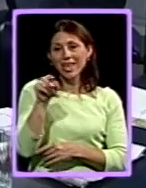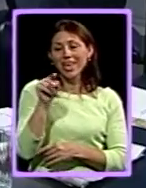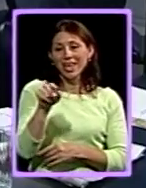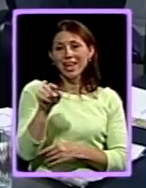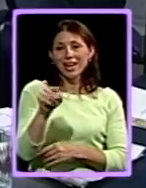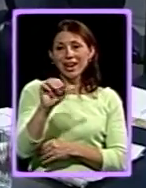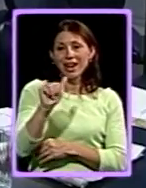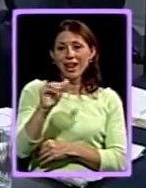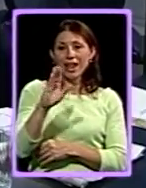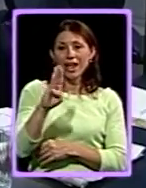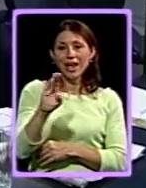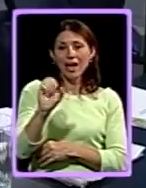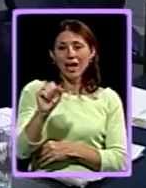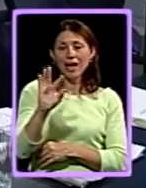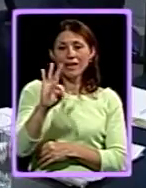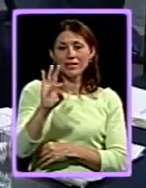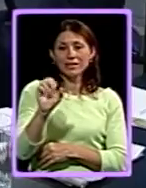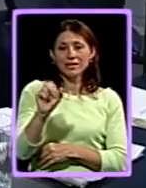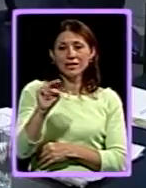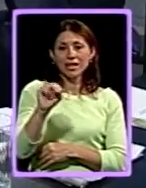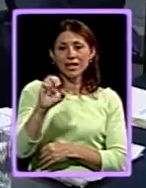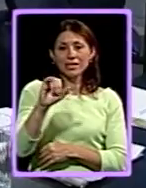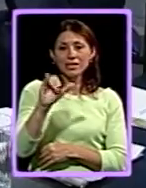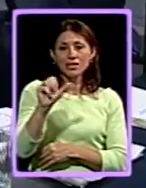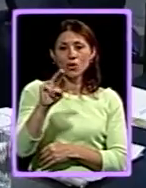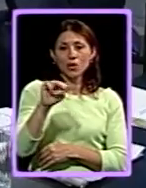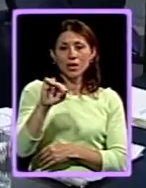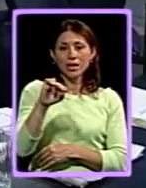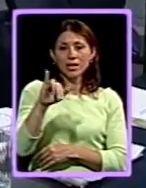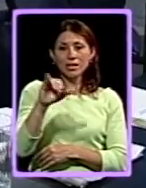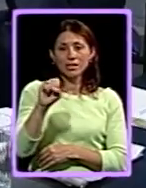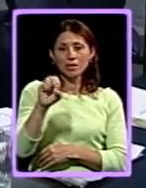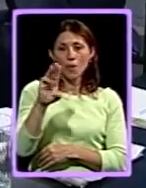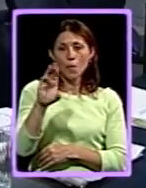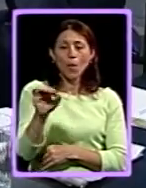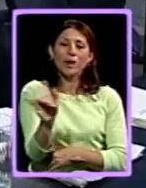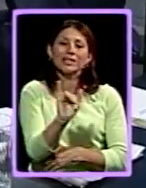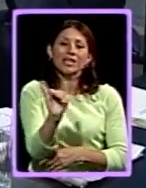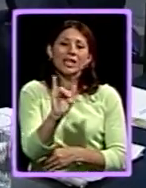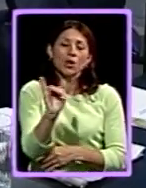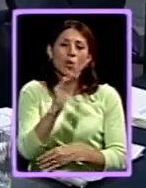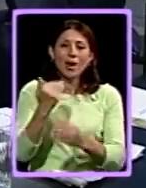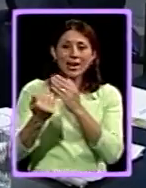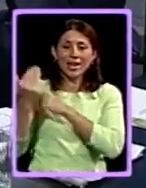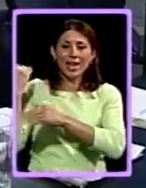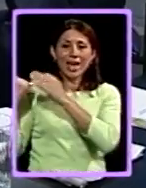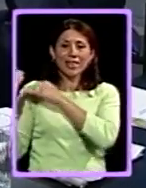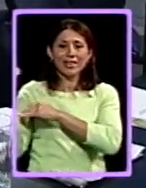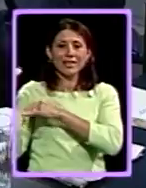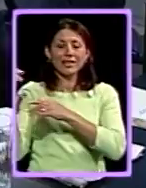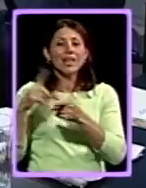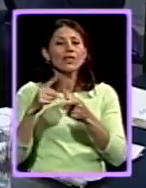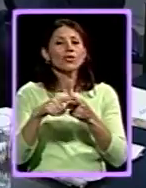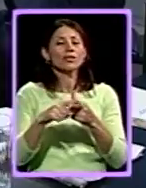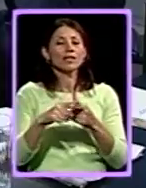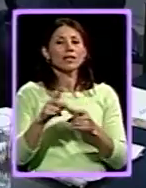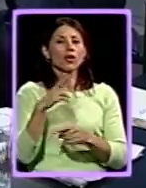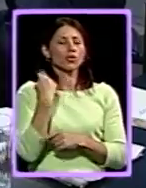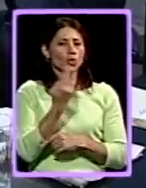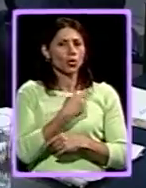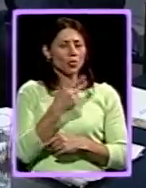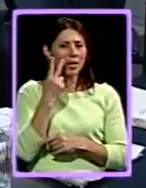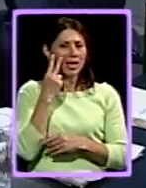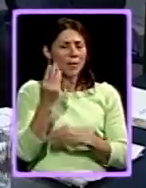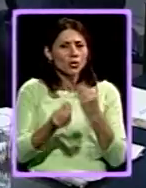elecciones. En lo que nosotros esperamos es que va a ser mayor. Y el pastel se estaba haciendo chiquitito y nosotros íbamos peleando de cuánto va a